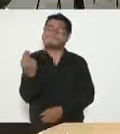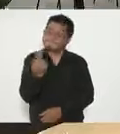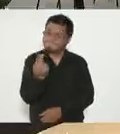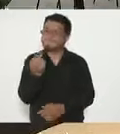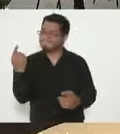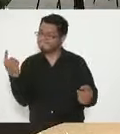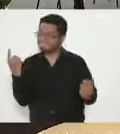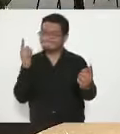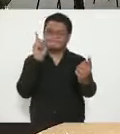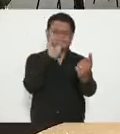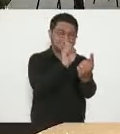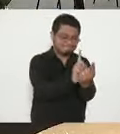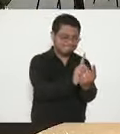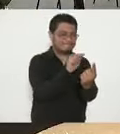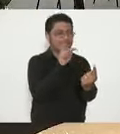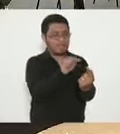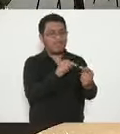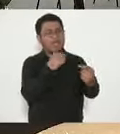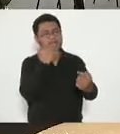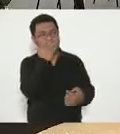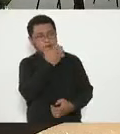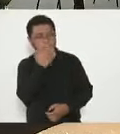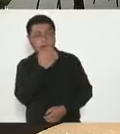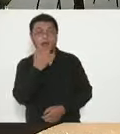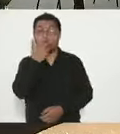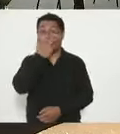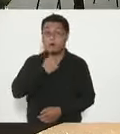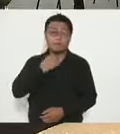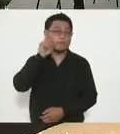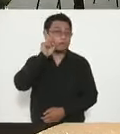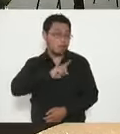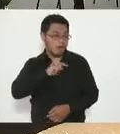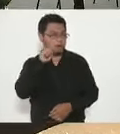escuela y que los maestros, las maestras